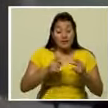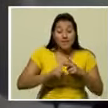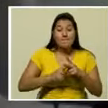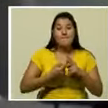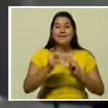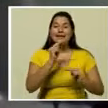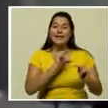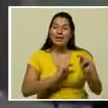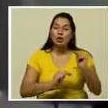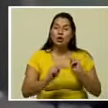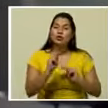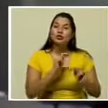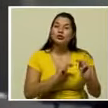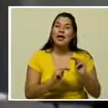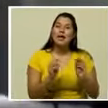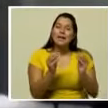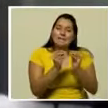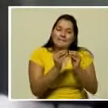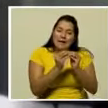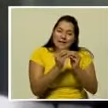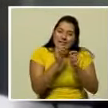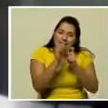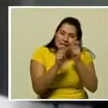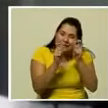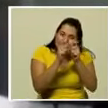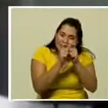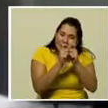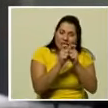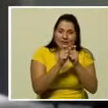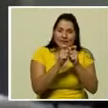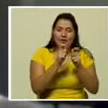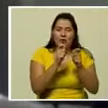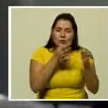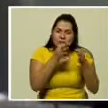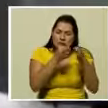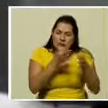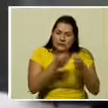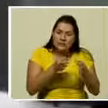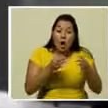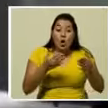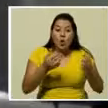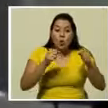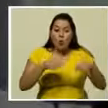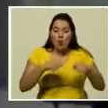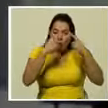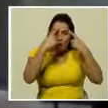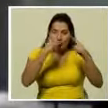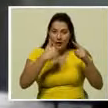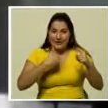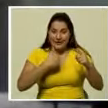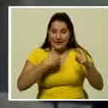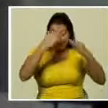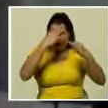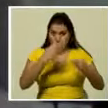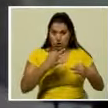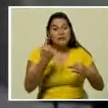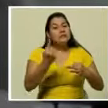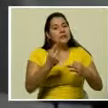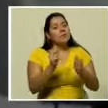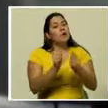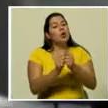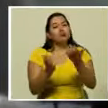más menudo, el menudo más, ¿verdad? Cómo logramos tomar estas decisiones en equidad